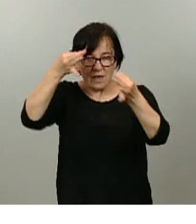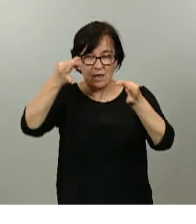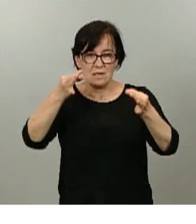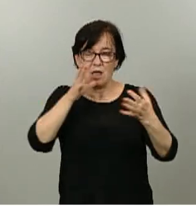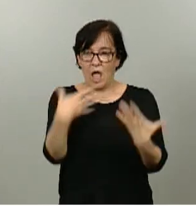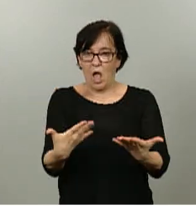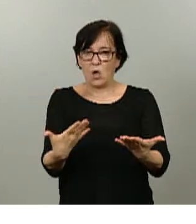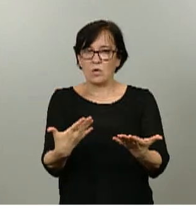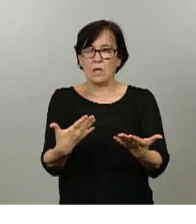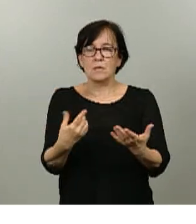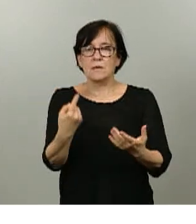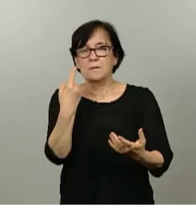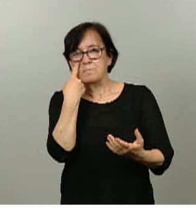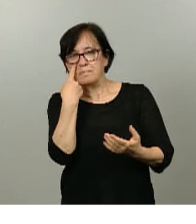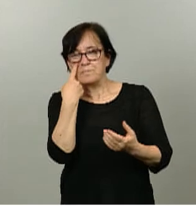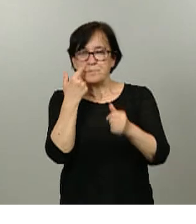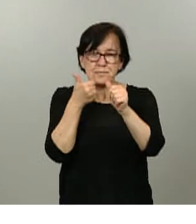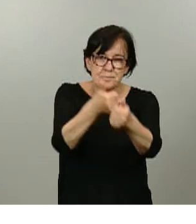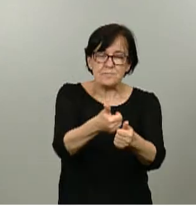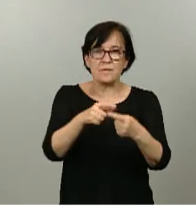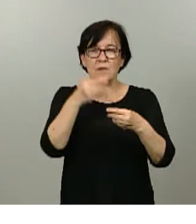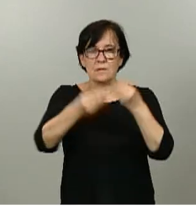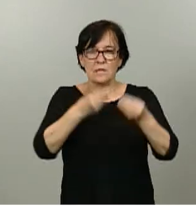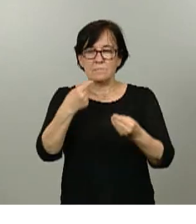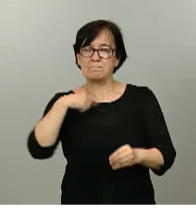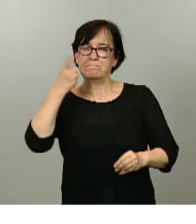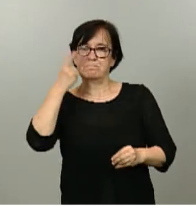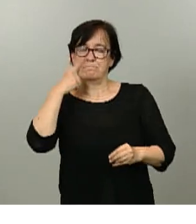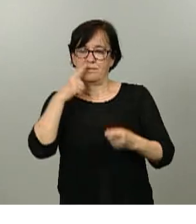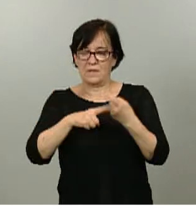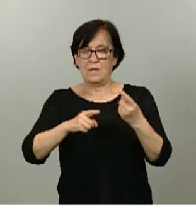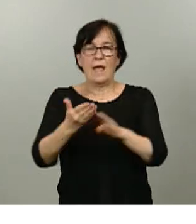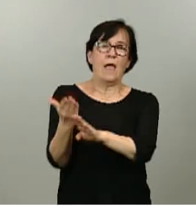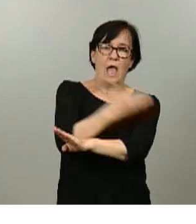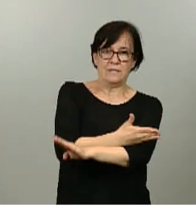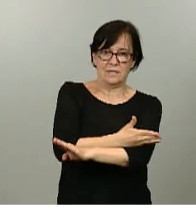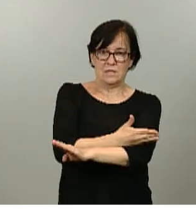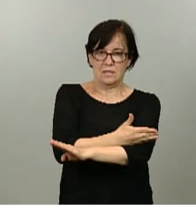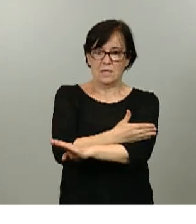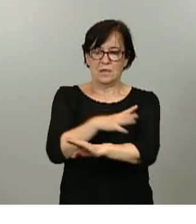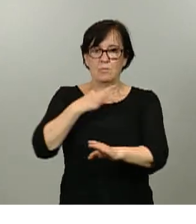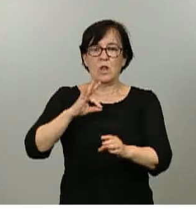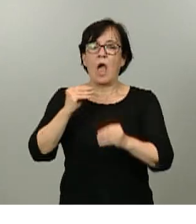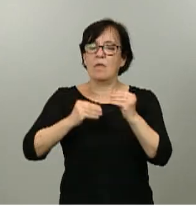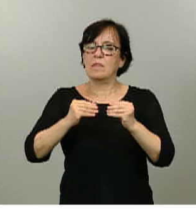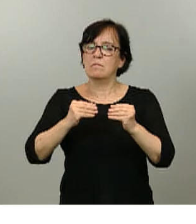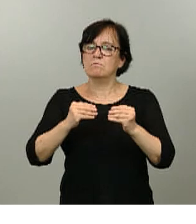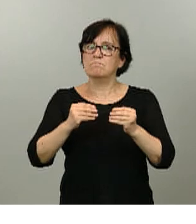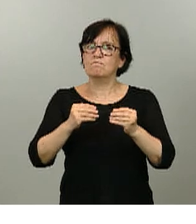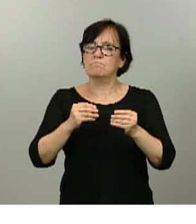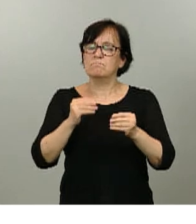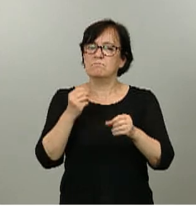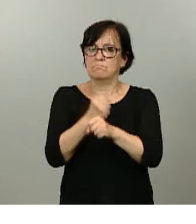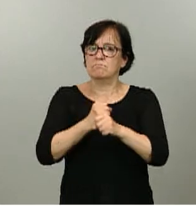cuanto a vigilancia se refiere, que nos permite detectar los casos antes y por lo tanto reaccionar más rápido, está permitiendo hacer